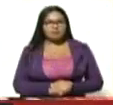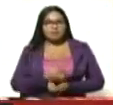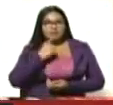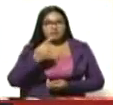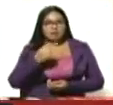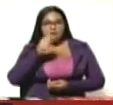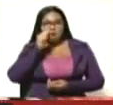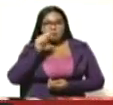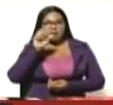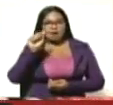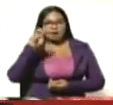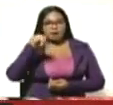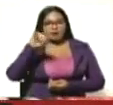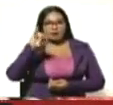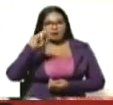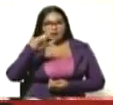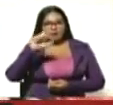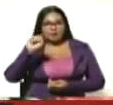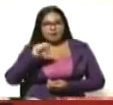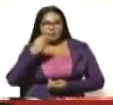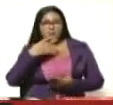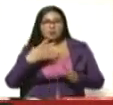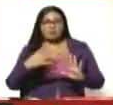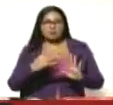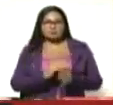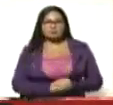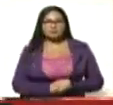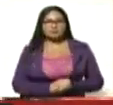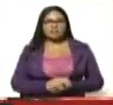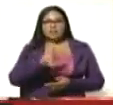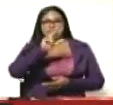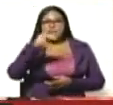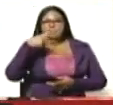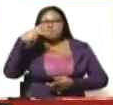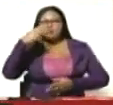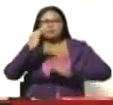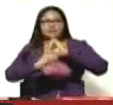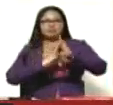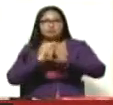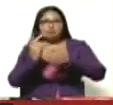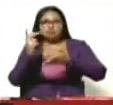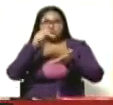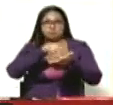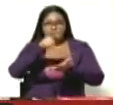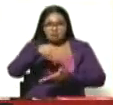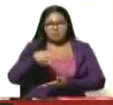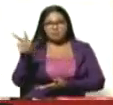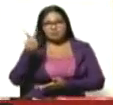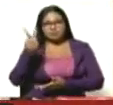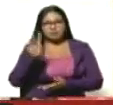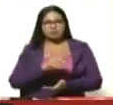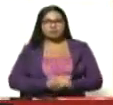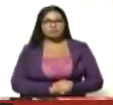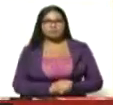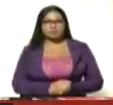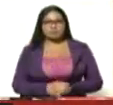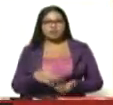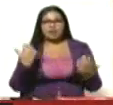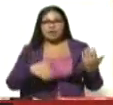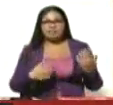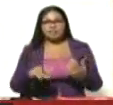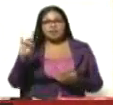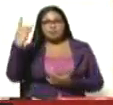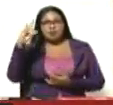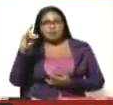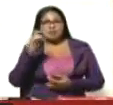Aquiles Nazoa. Bueno, 30 poetas internacionales haciendo presencia en Venezuela, de Argentina,